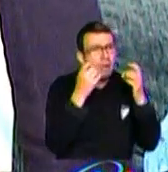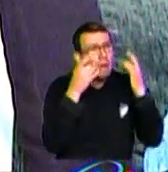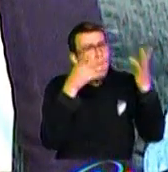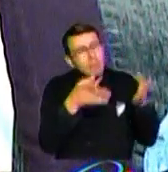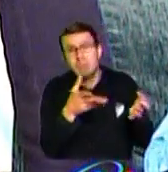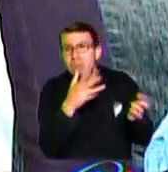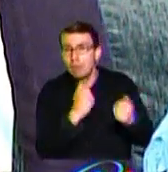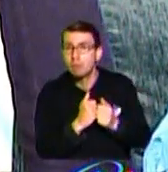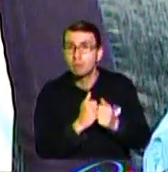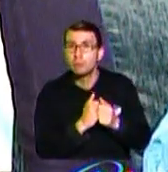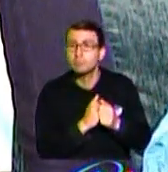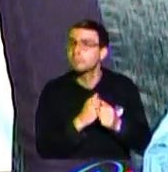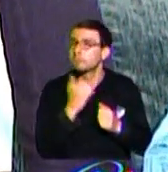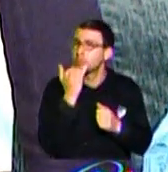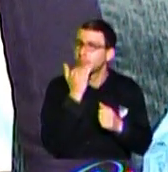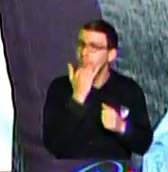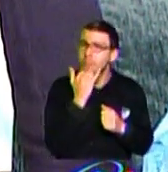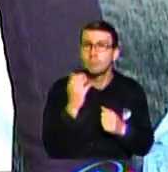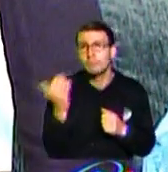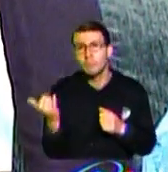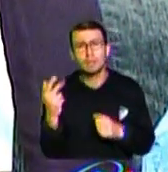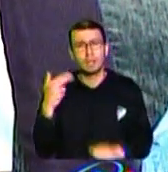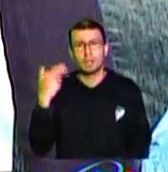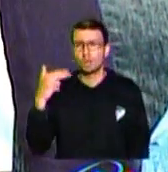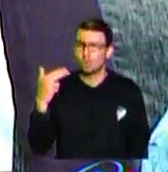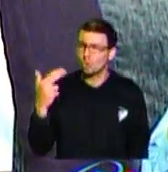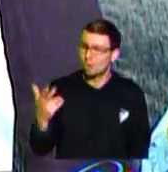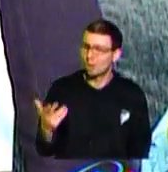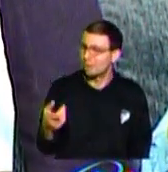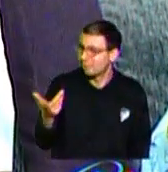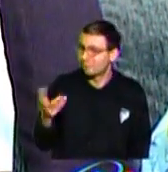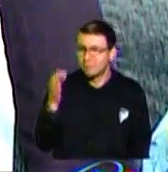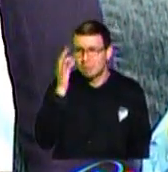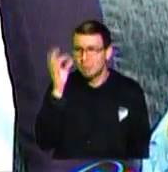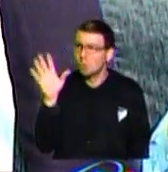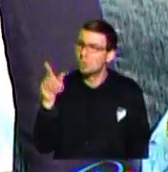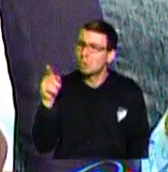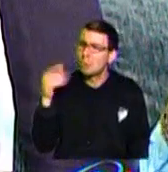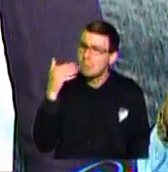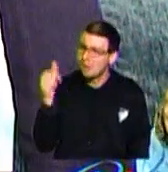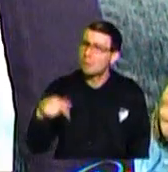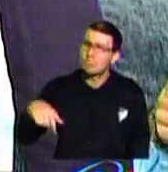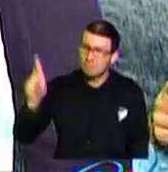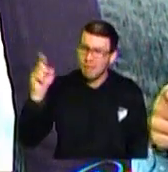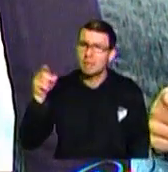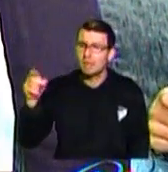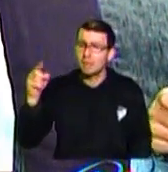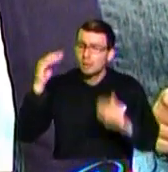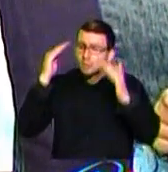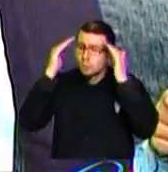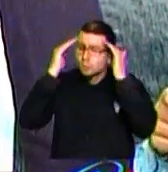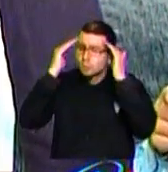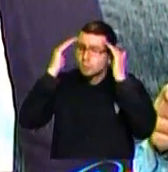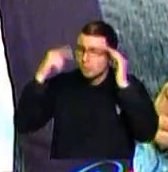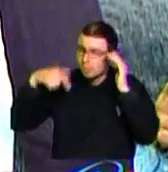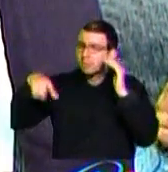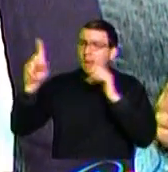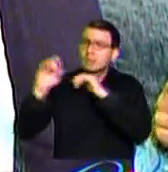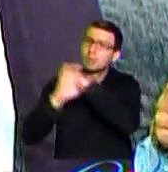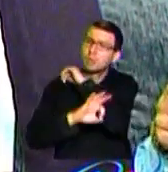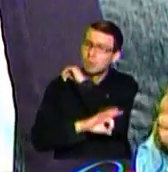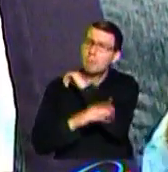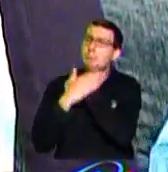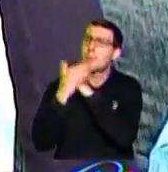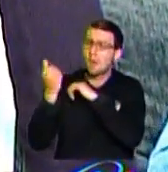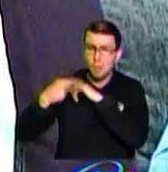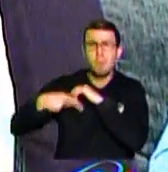¿Por qué la historia clínica, doctor Alejandro, que pensaría uno más bien de psicología, de psiquiatría, de medicina general, y